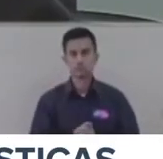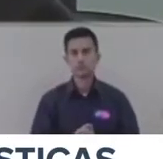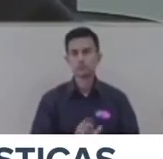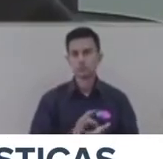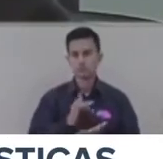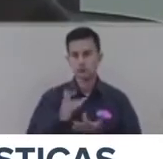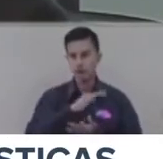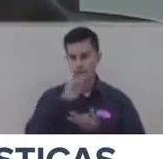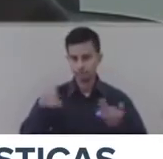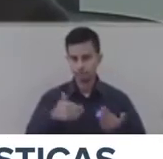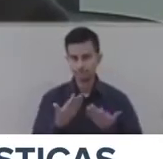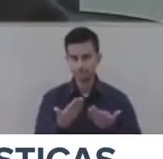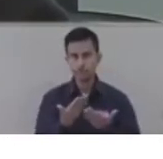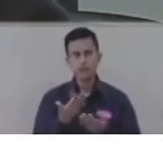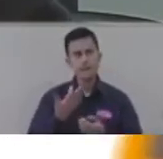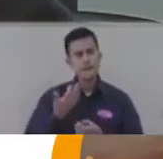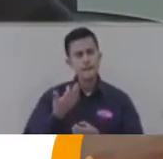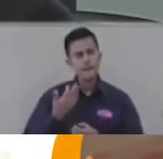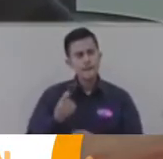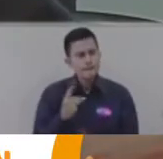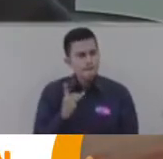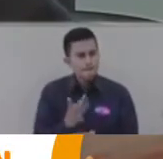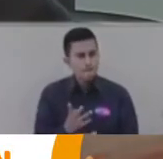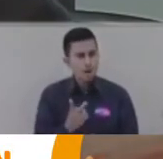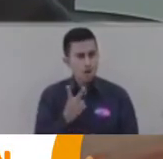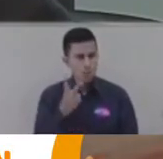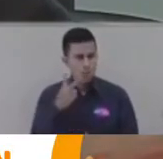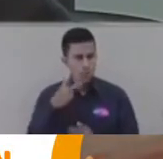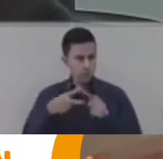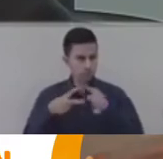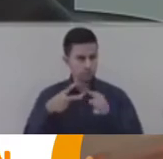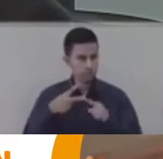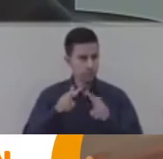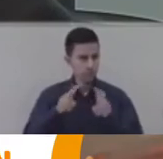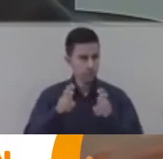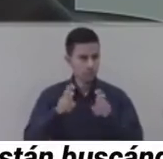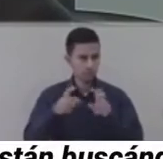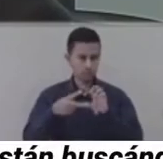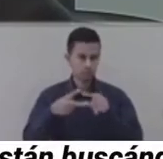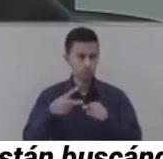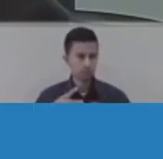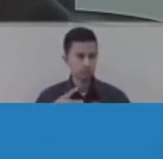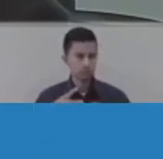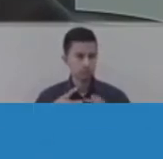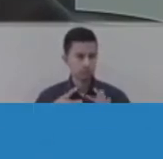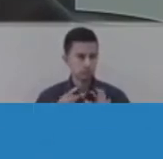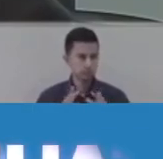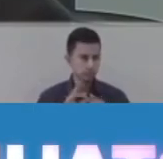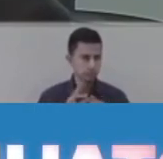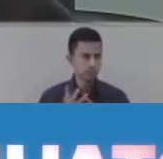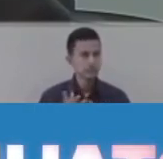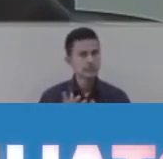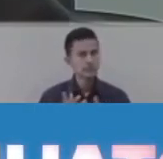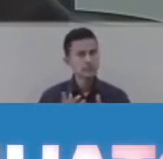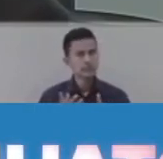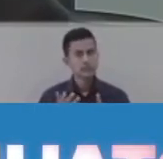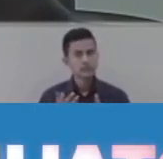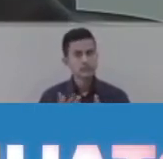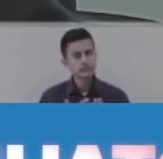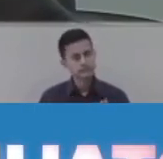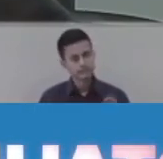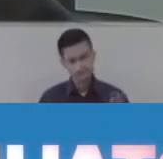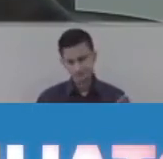autónomo sin más detalles el fiscal señaló que ya se encuentran realizando los trabajos de búsqueda ayer a través de redes sociales